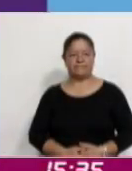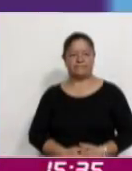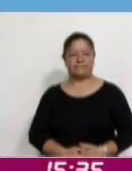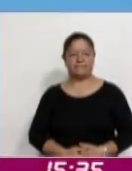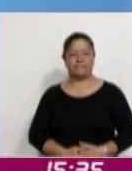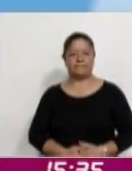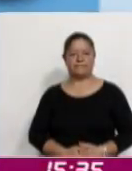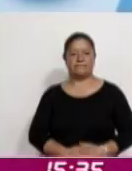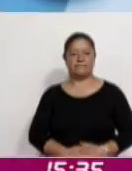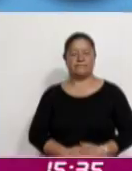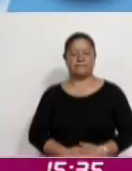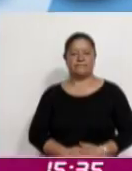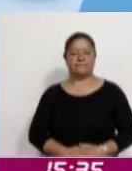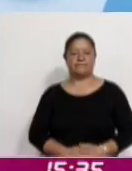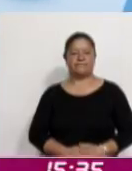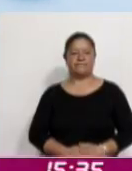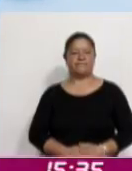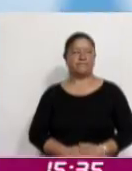En corto.